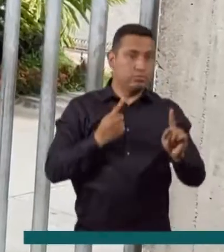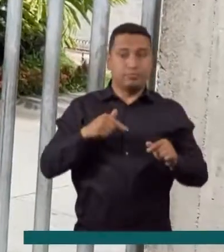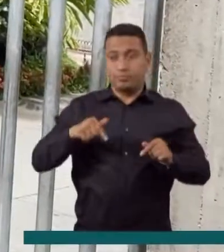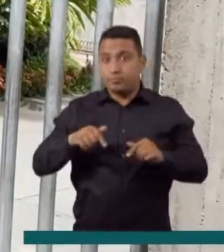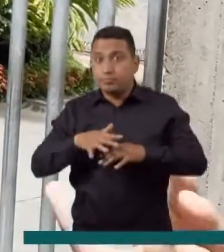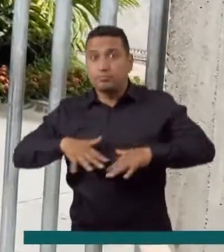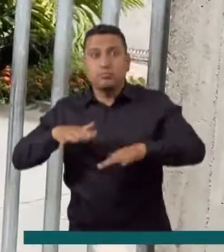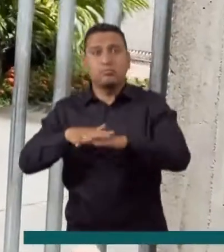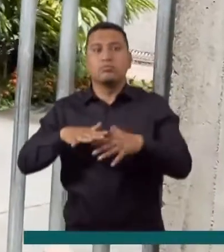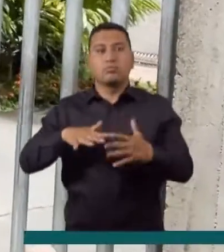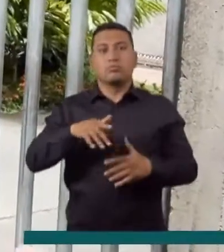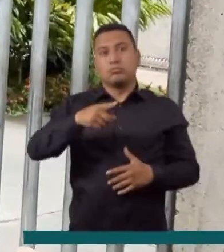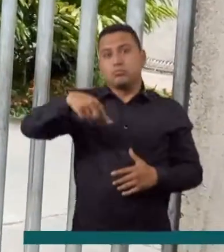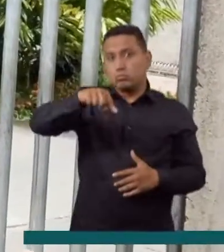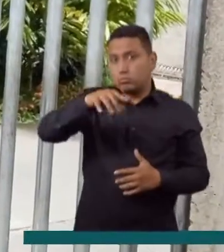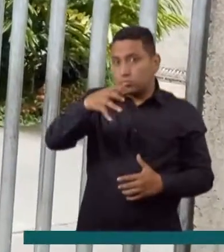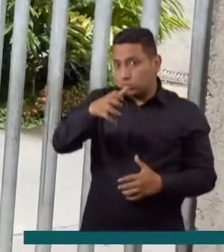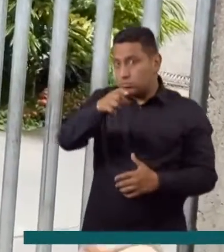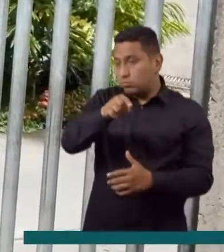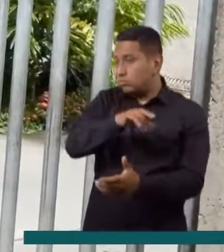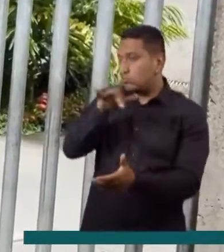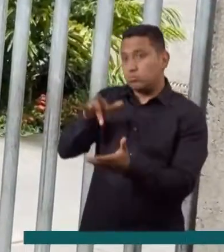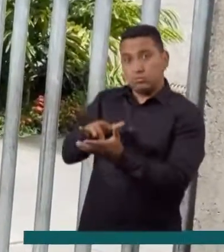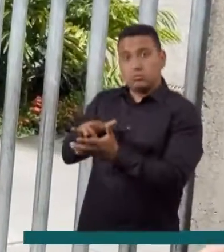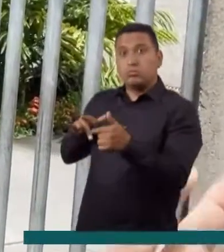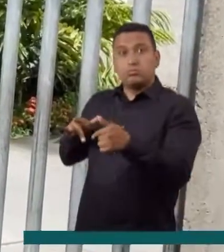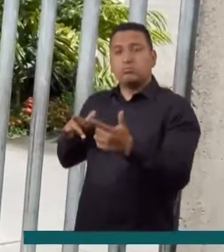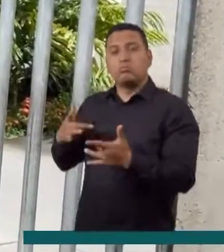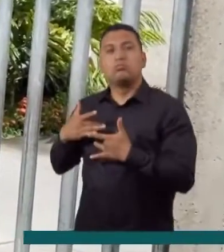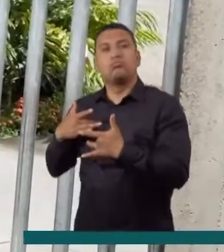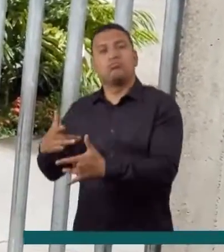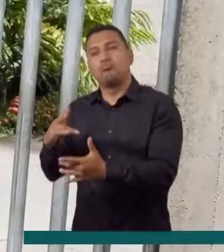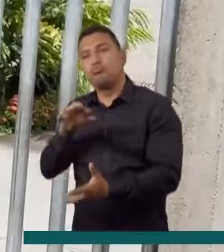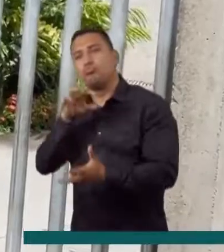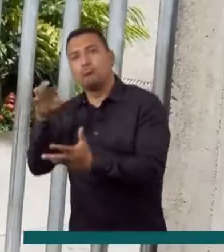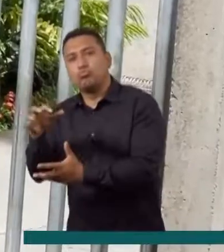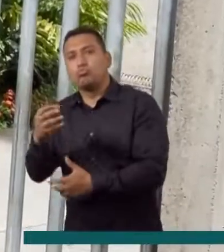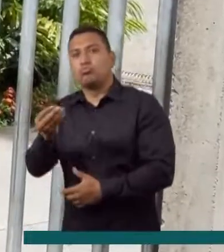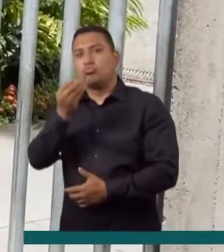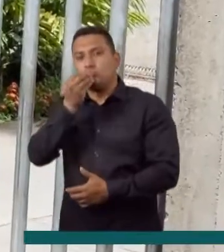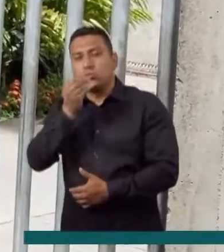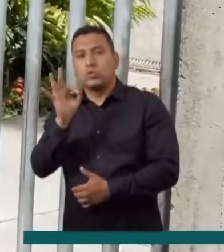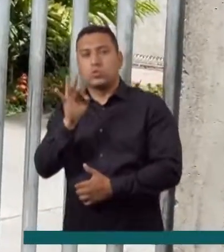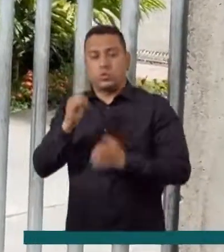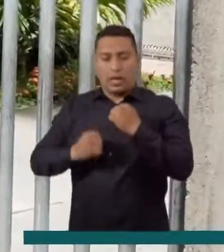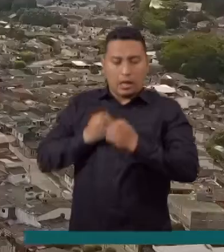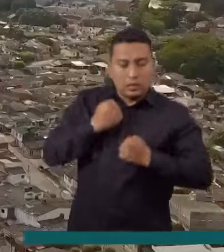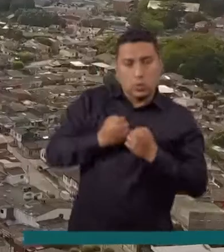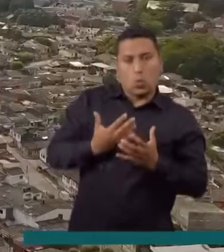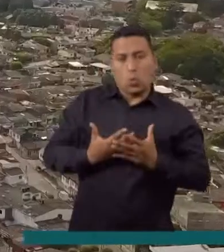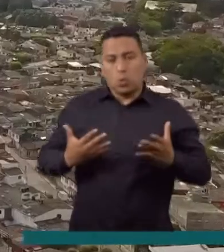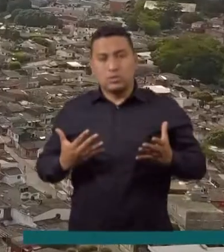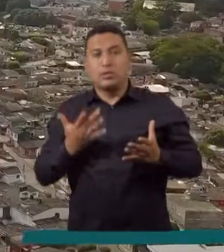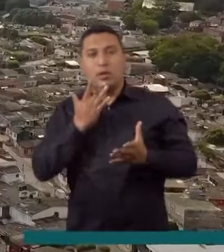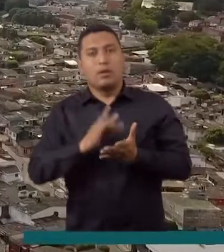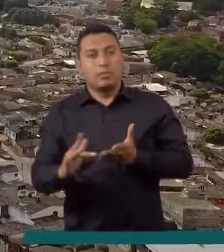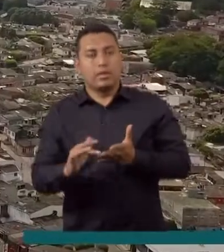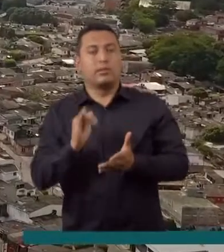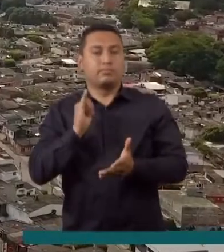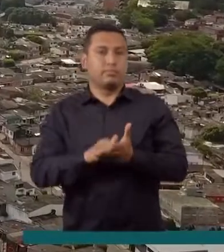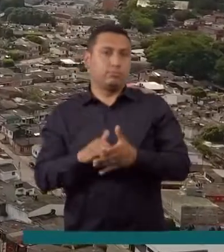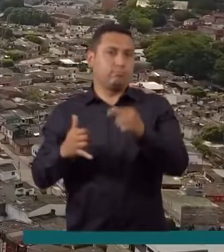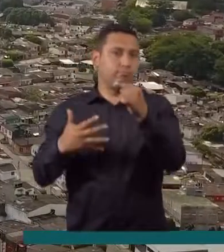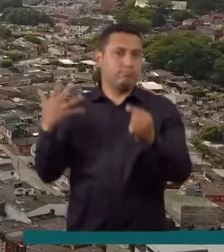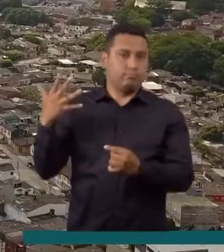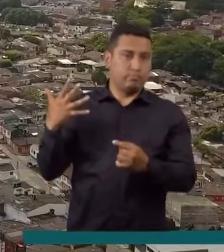centro de acopio por si usted quiere hacer algún tipo de donación como kit de aseo, frazadas o alimentos no perecederos. La Administración Municipal